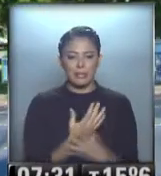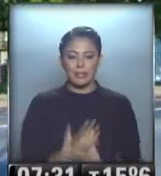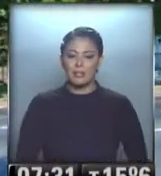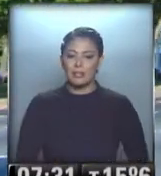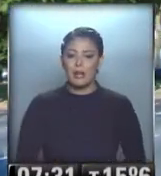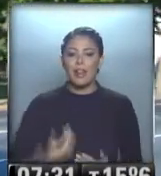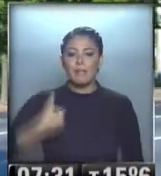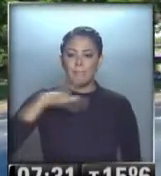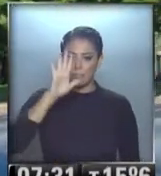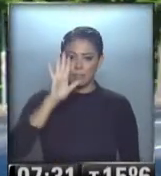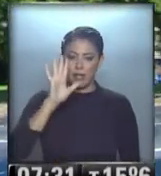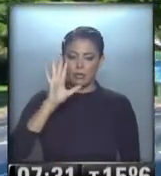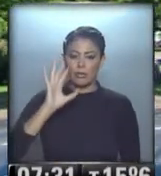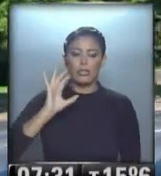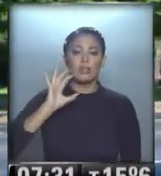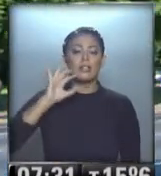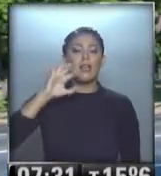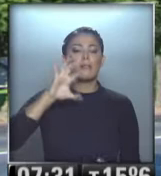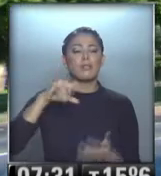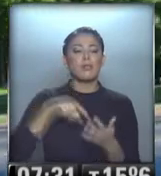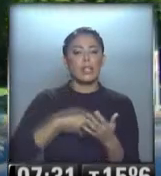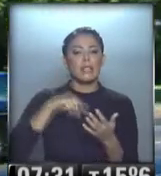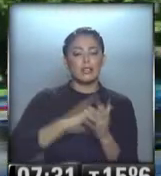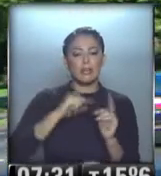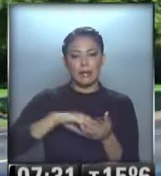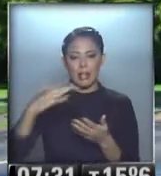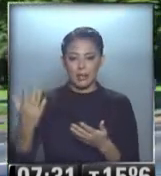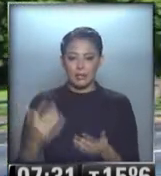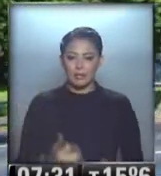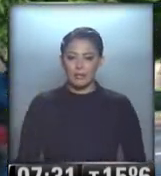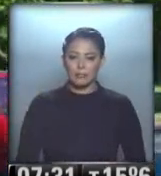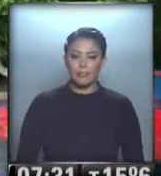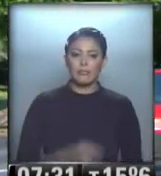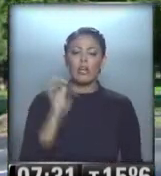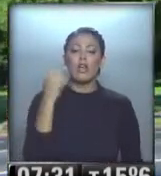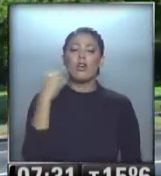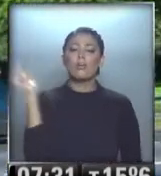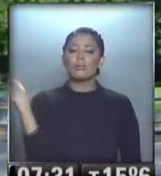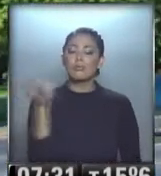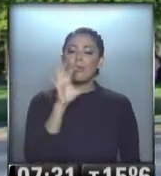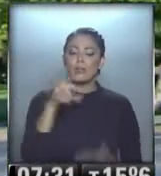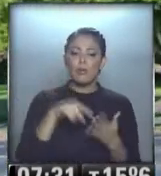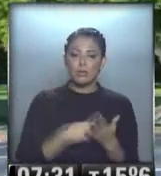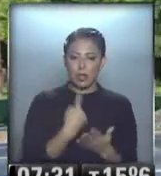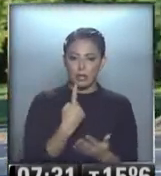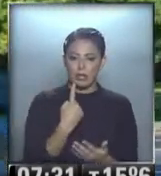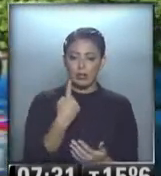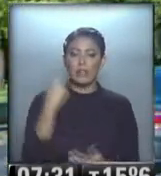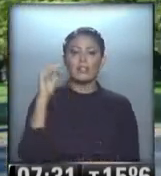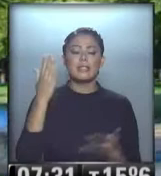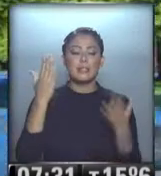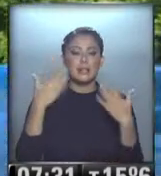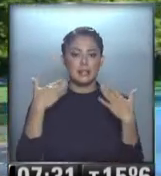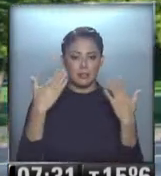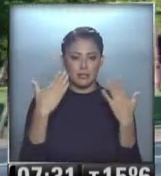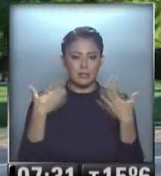en buena parte del este y del centro de la provincia de Buenos Aires. En azul, en el centro de la provincia de Buenos Aires, la sensación térmica ahora